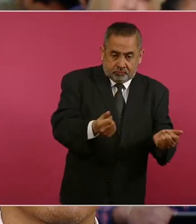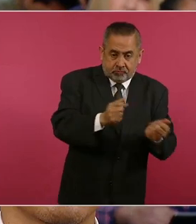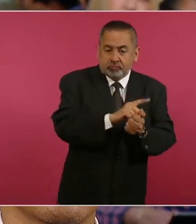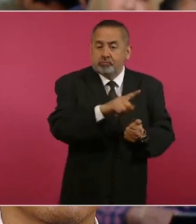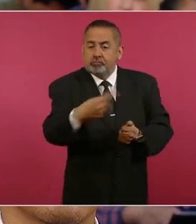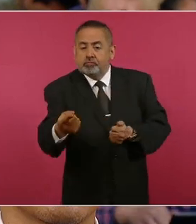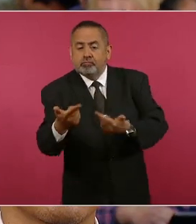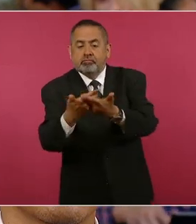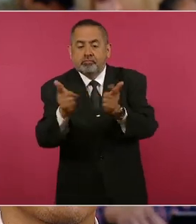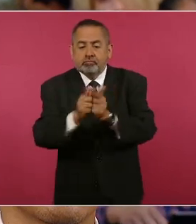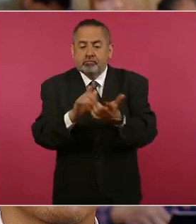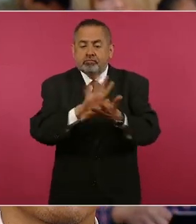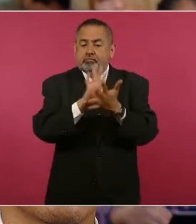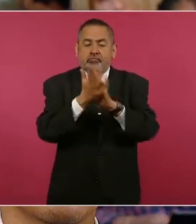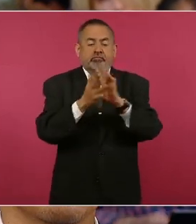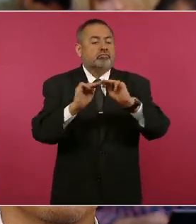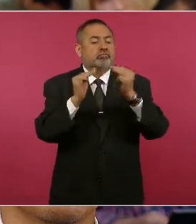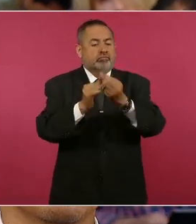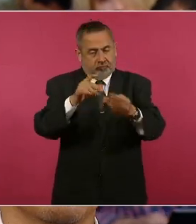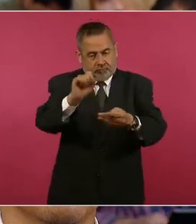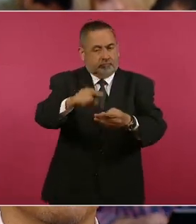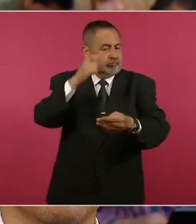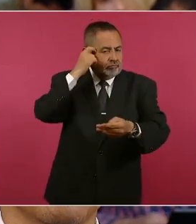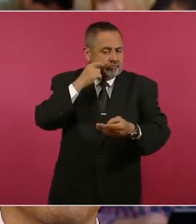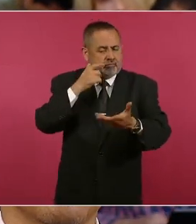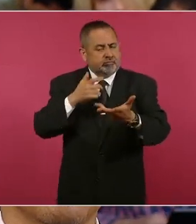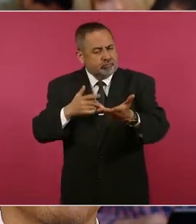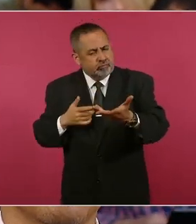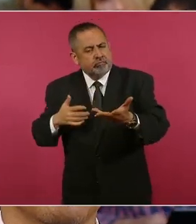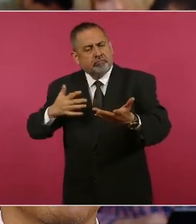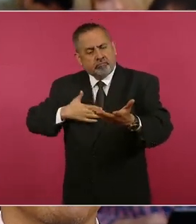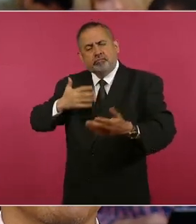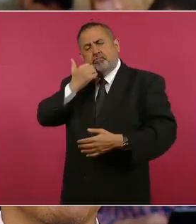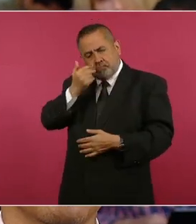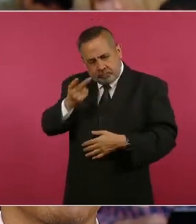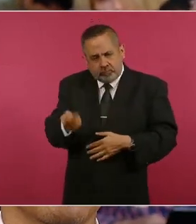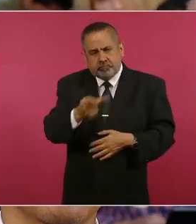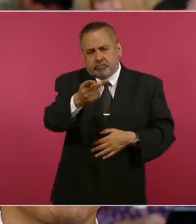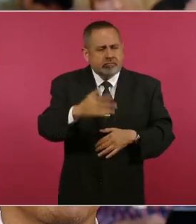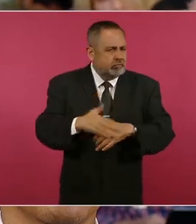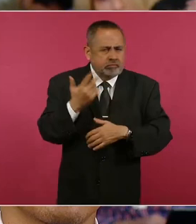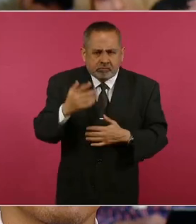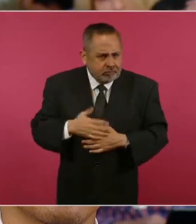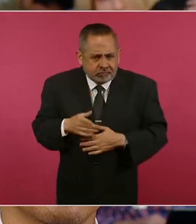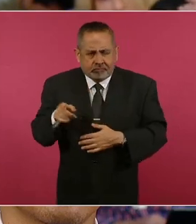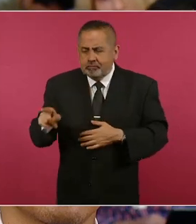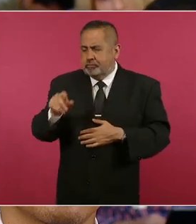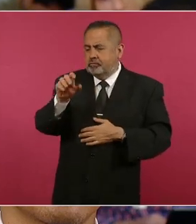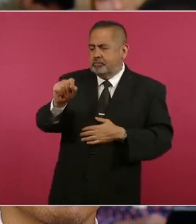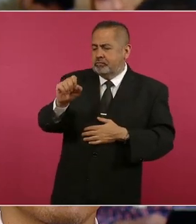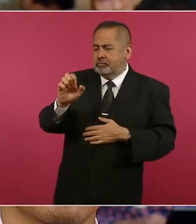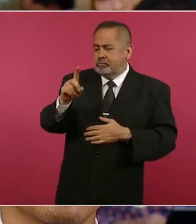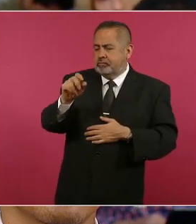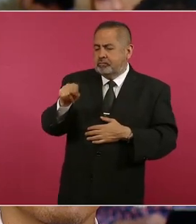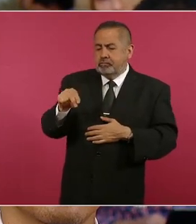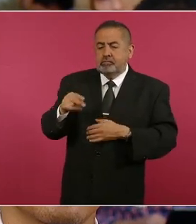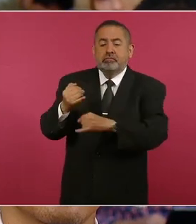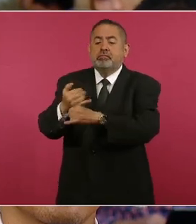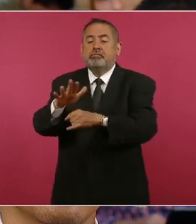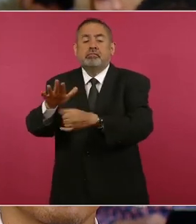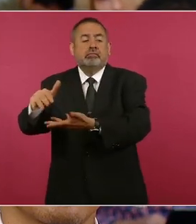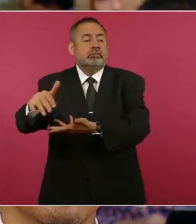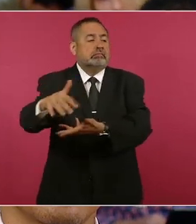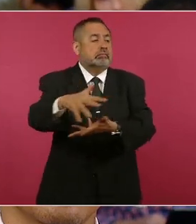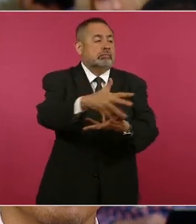precisamente en esto, en Guerrero. Presidente, yo quisiera preguntarle por qué la SEDENA decide concentrar toda la información en este